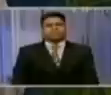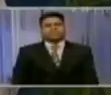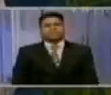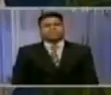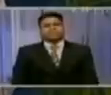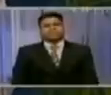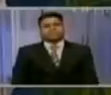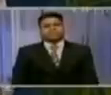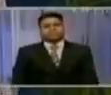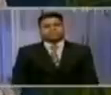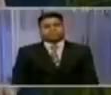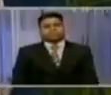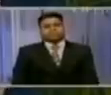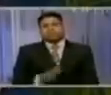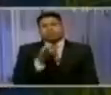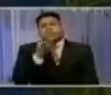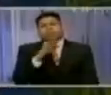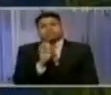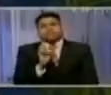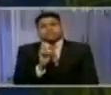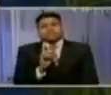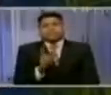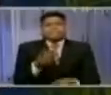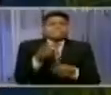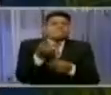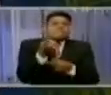Quizás nos falte un poquito más